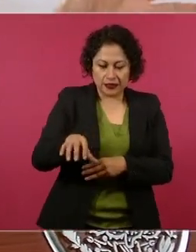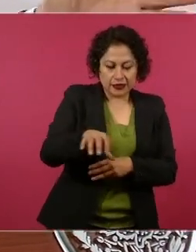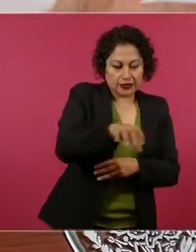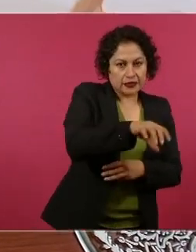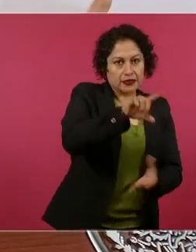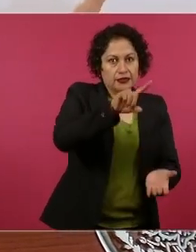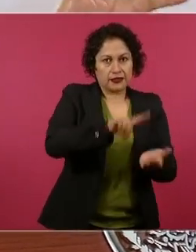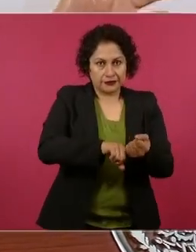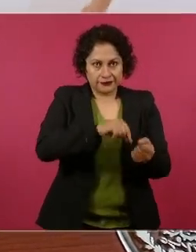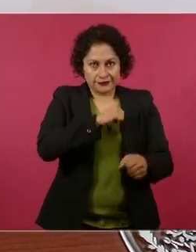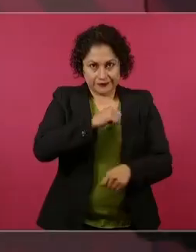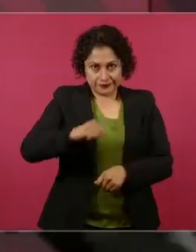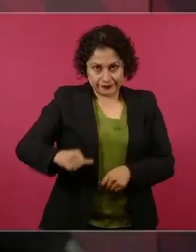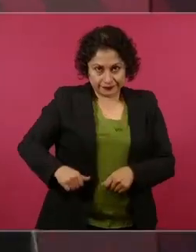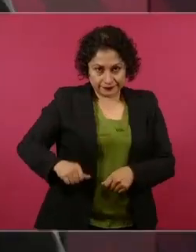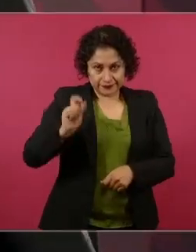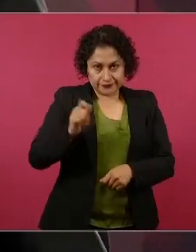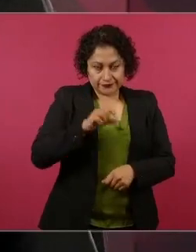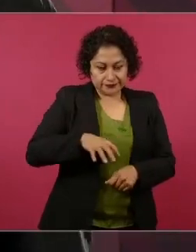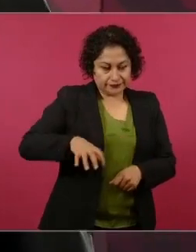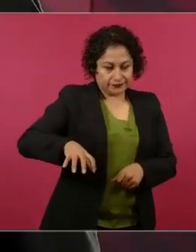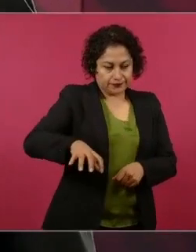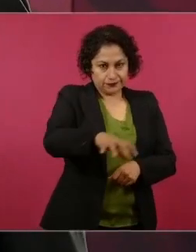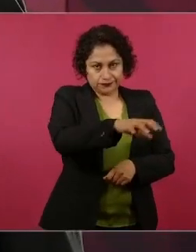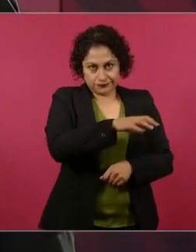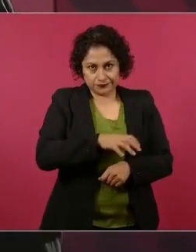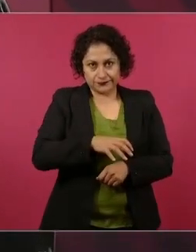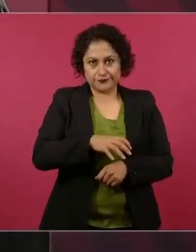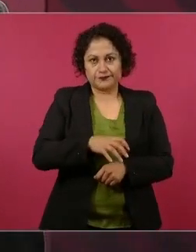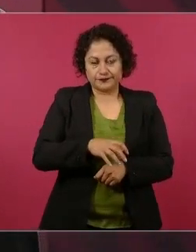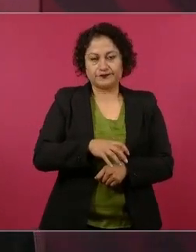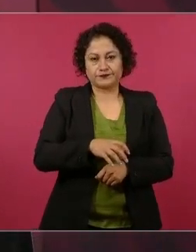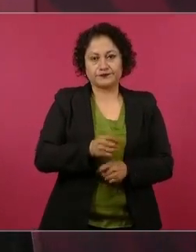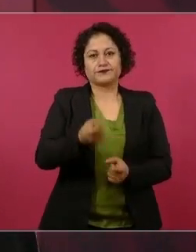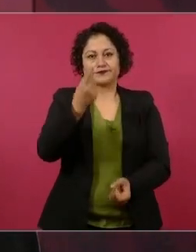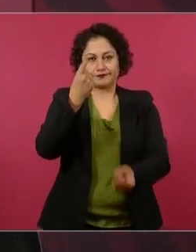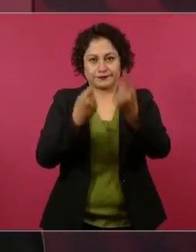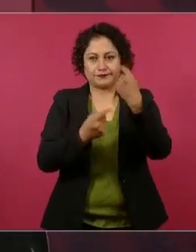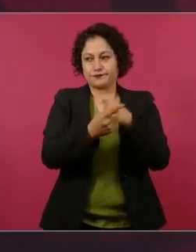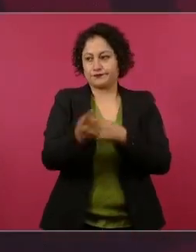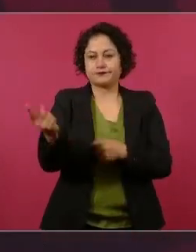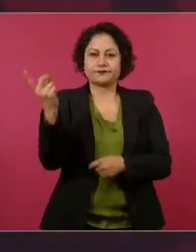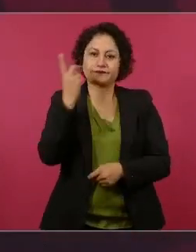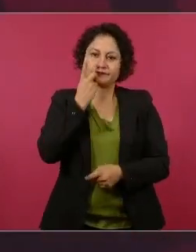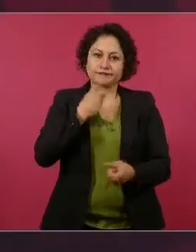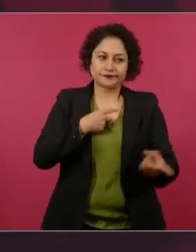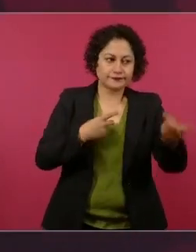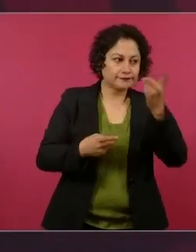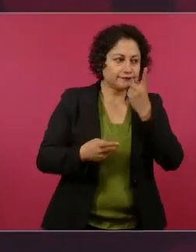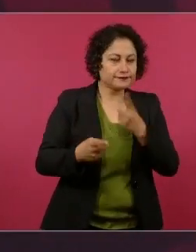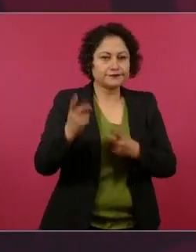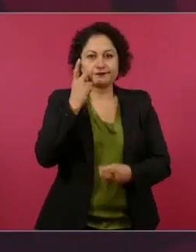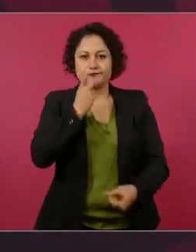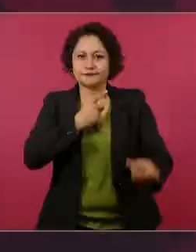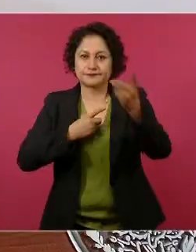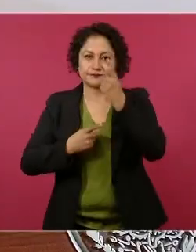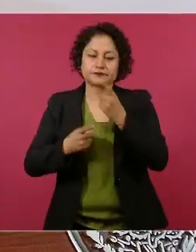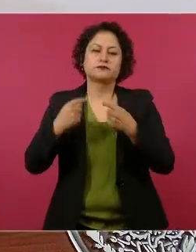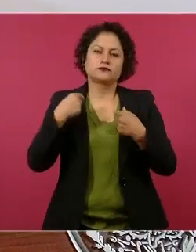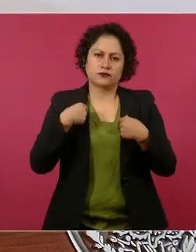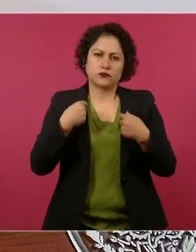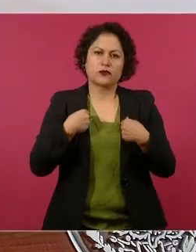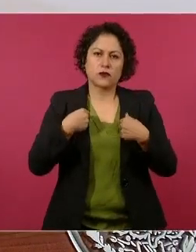mesas, me dicen, me platican. Porque yo cuando salgo a comer afuera, que es una vez al